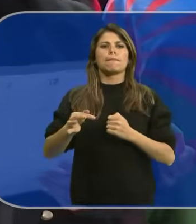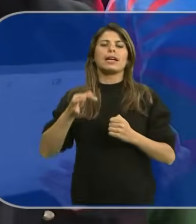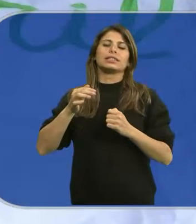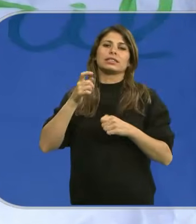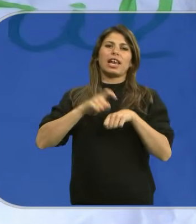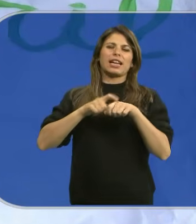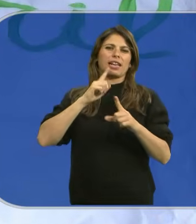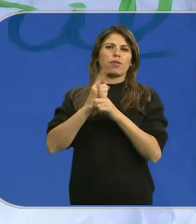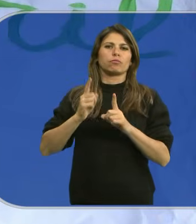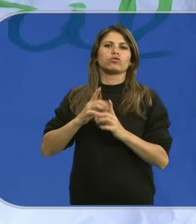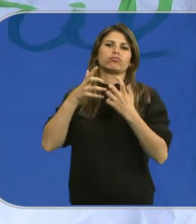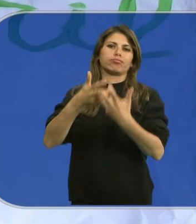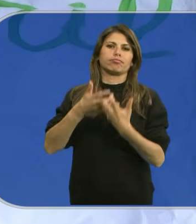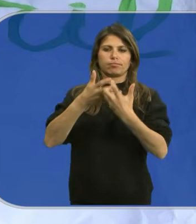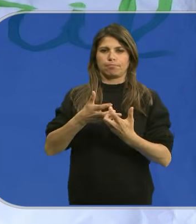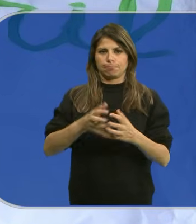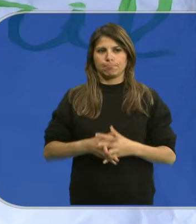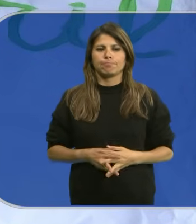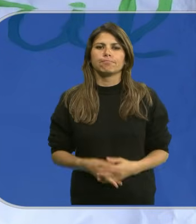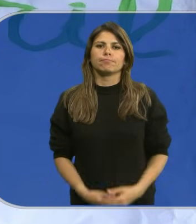los estereotipos.